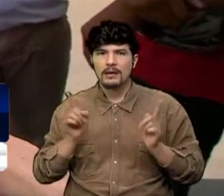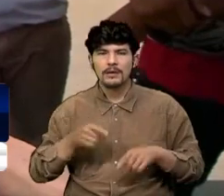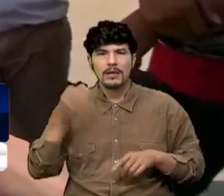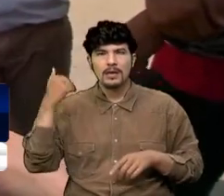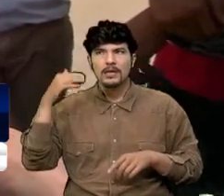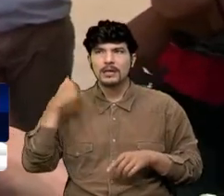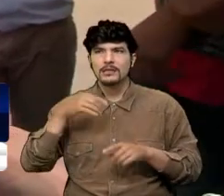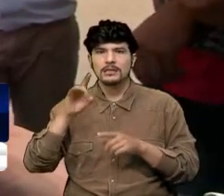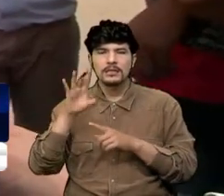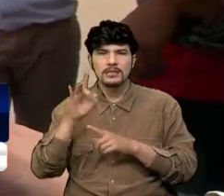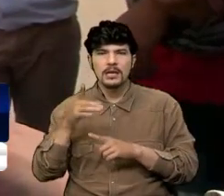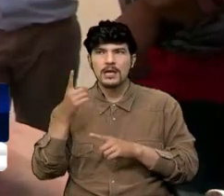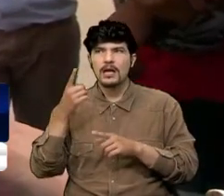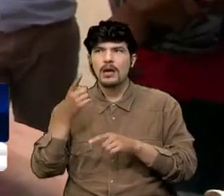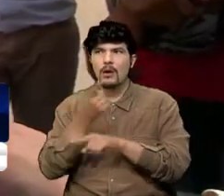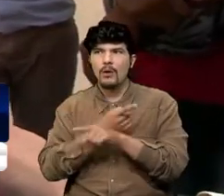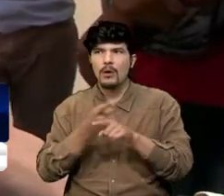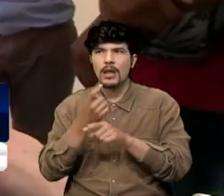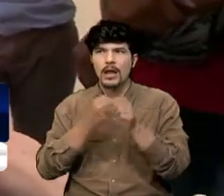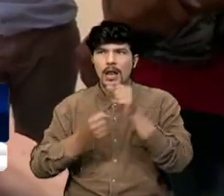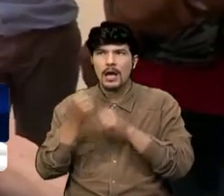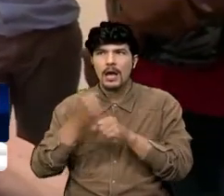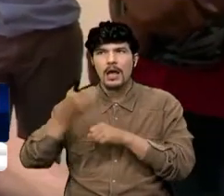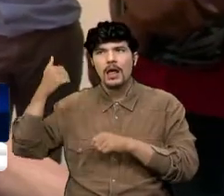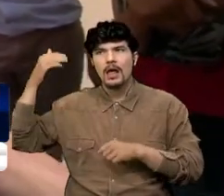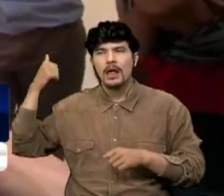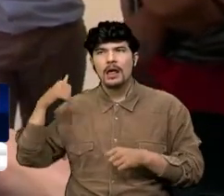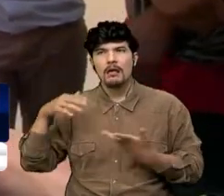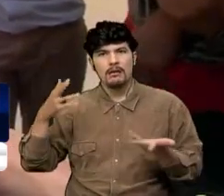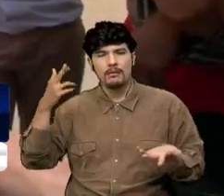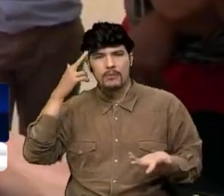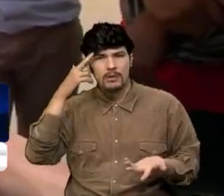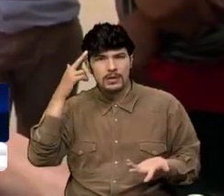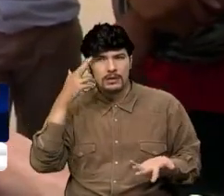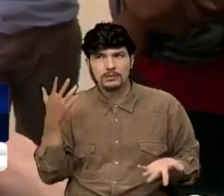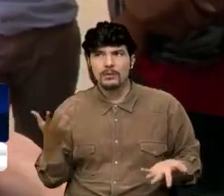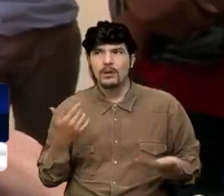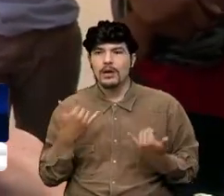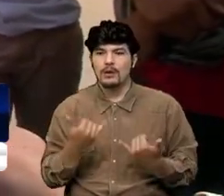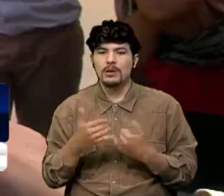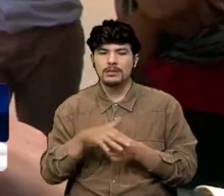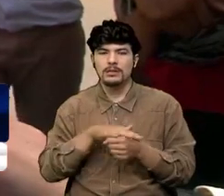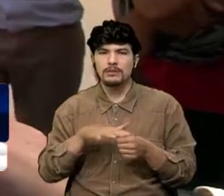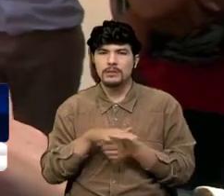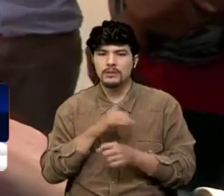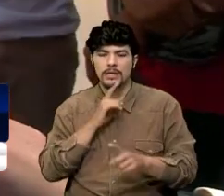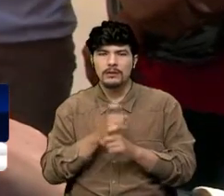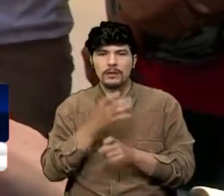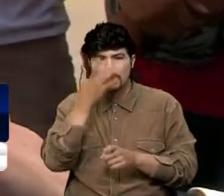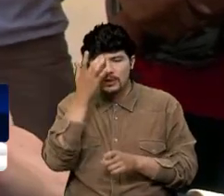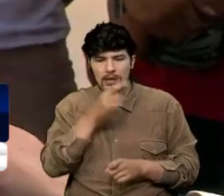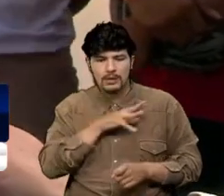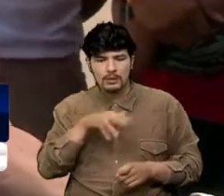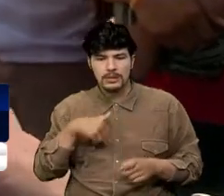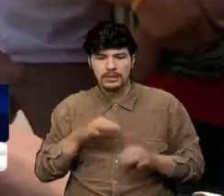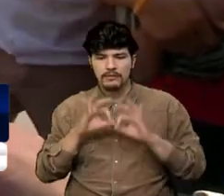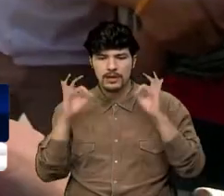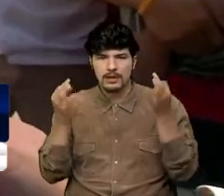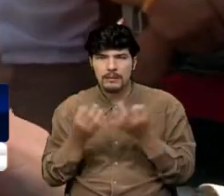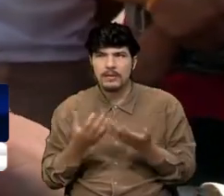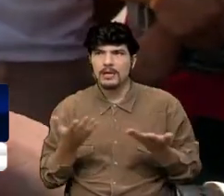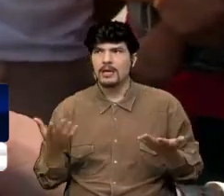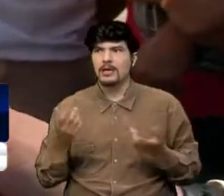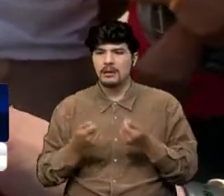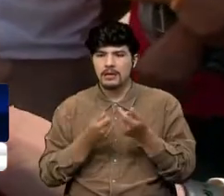quincenas, horas extras de años atrás. Entonces la situación es precaria porque nuestras familias ya